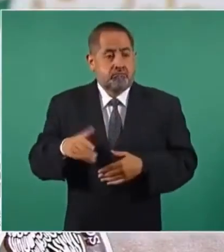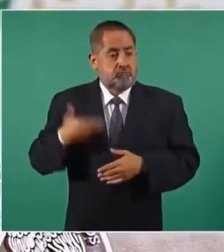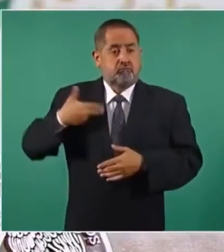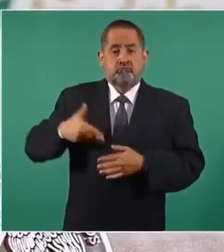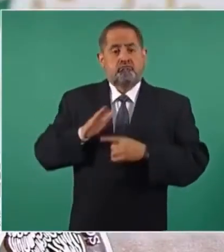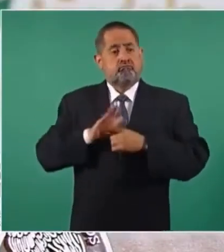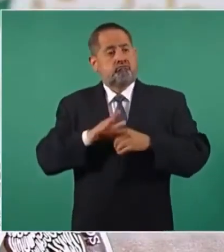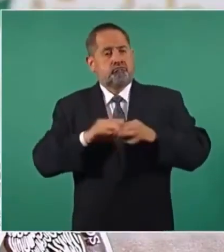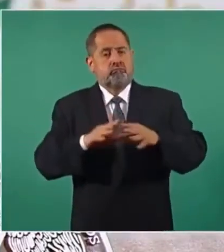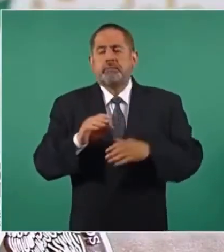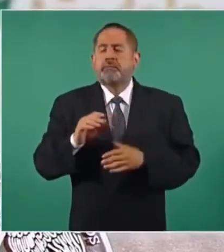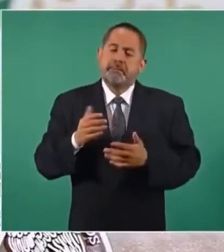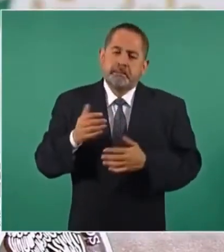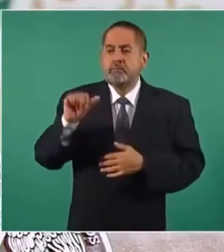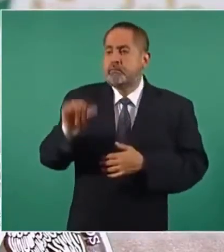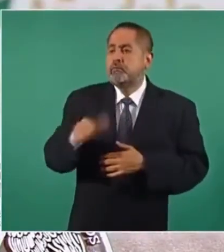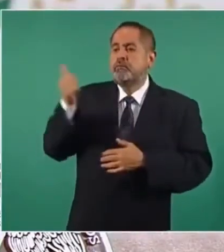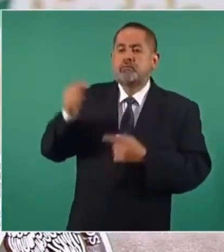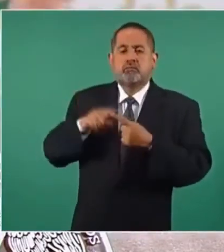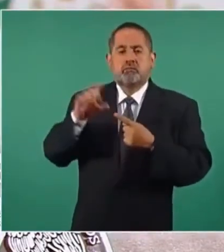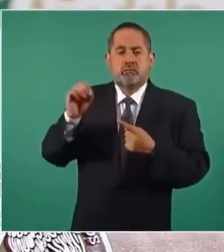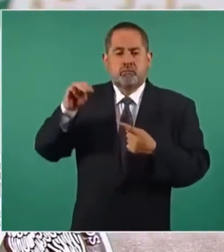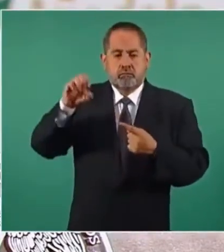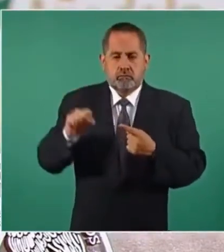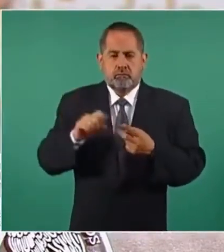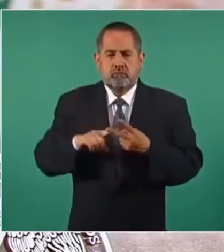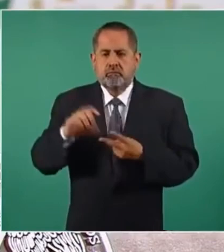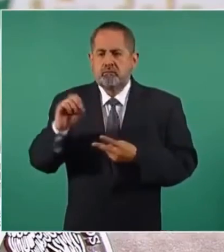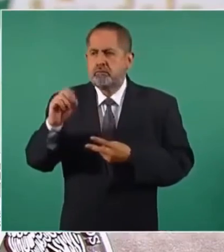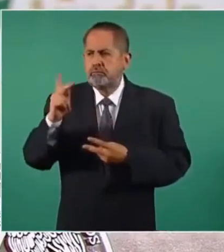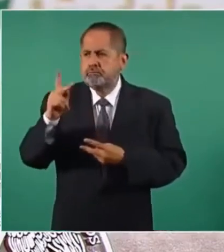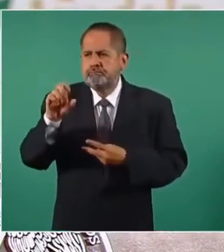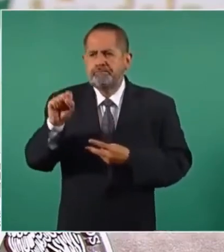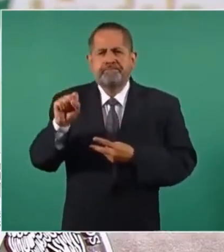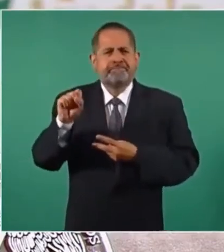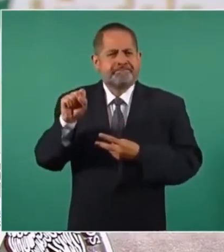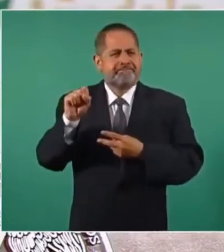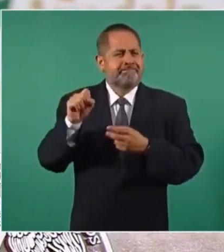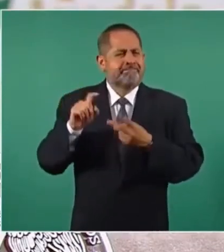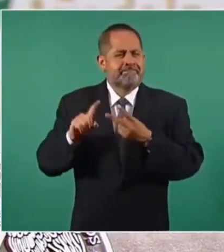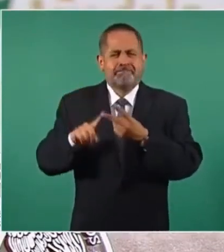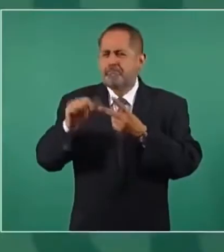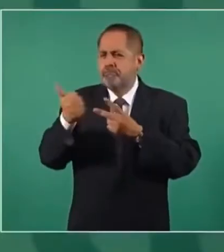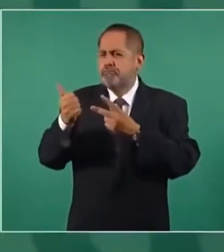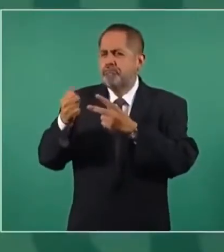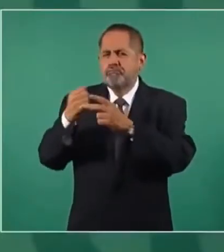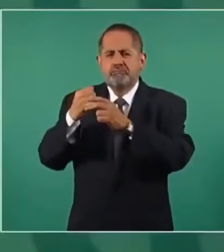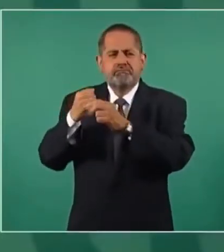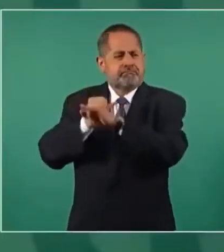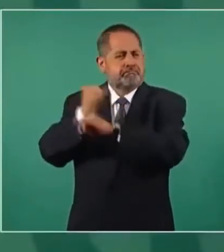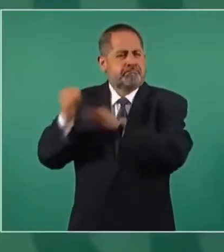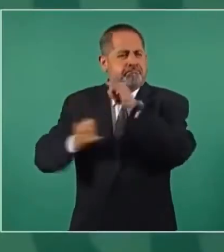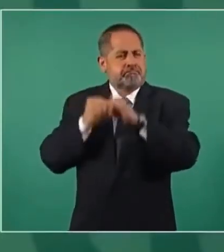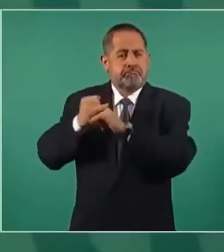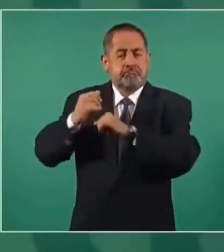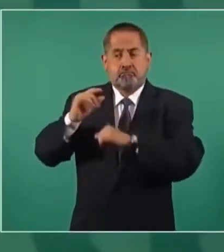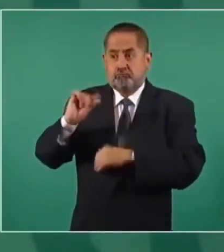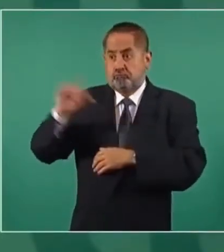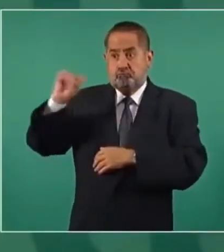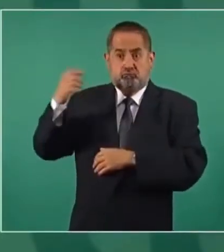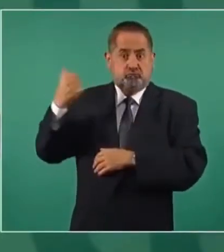de agencias de salud pública, la OMS, la OPS y otras agencias de otras naciones con